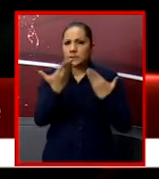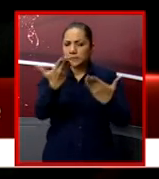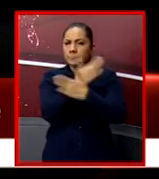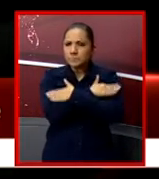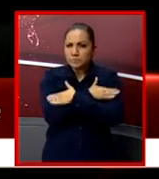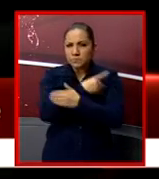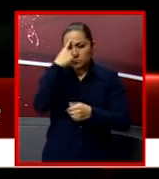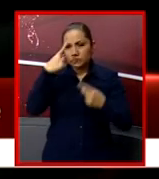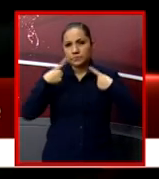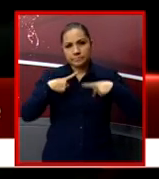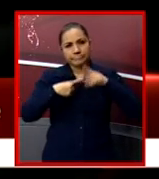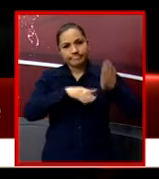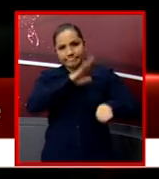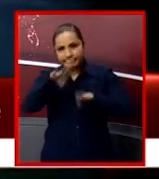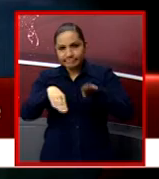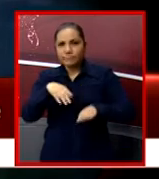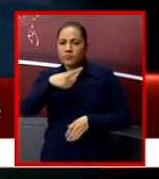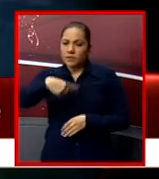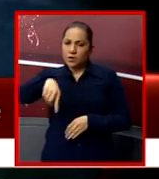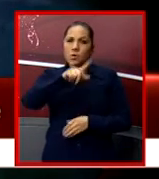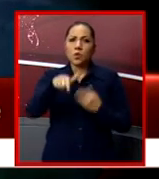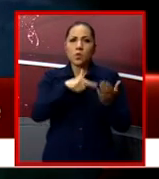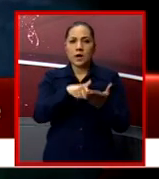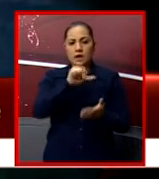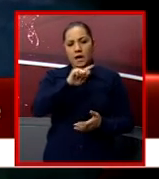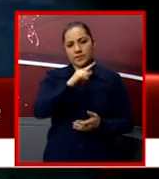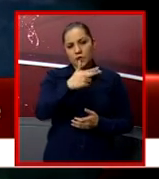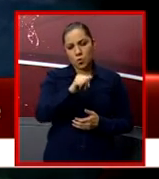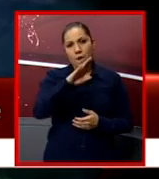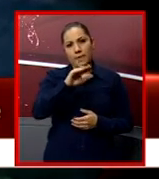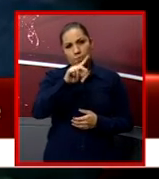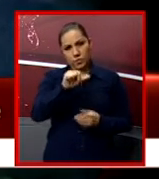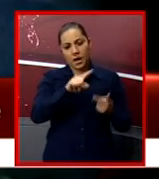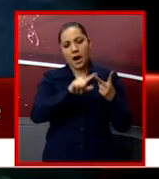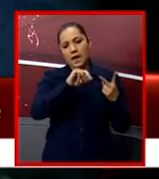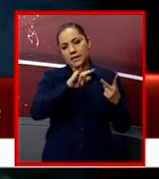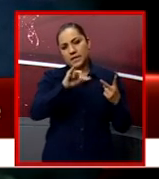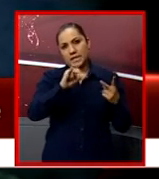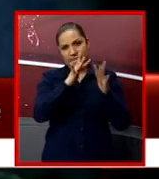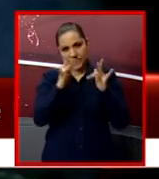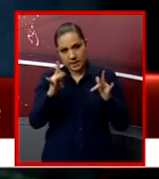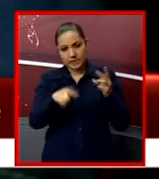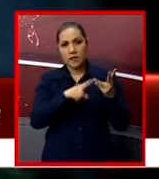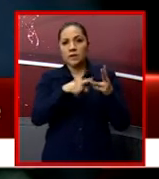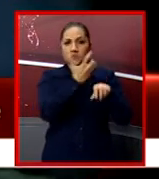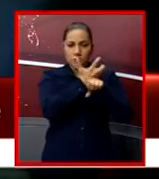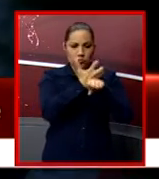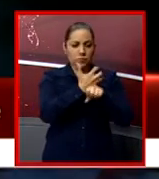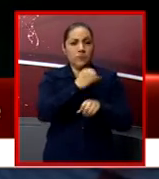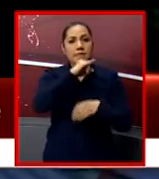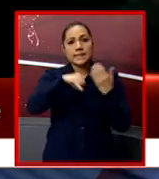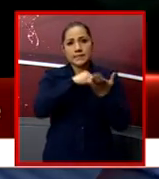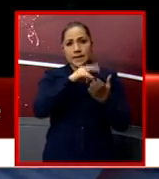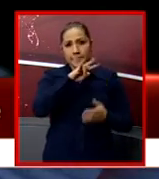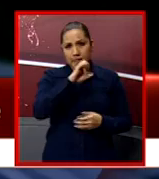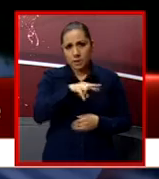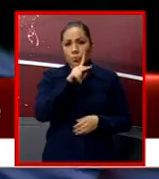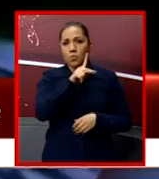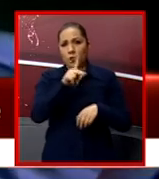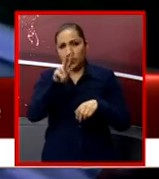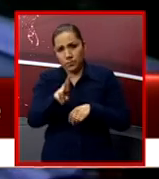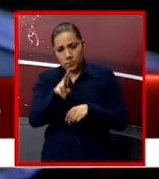daños cuantiosos a los pobladores de Antigua y Barbuda, Antillas Francesas, Estados Unidos, Islas Vírgenes, Puerto Rico, República de